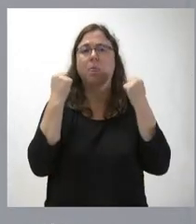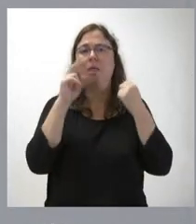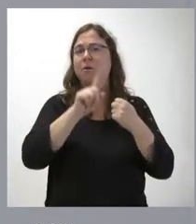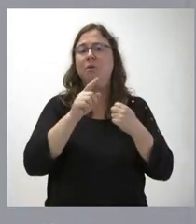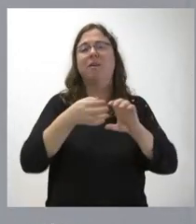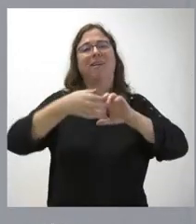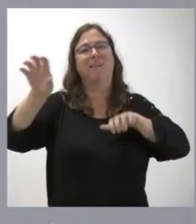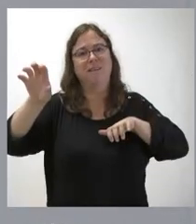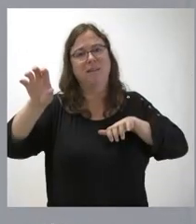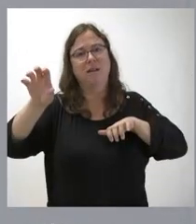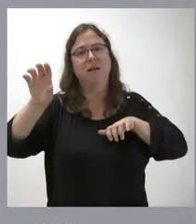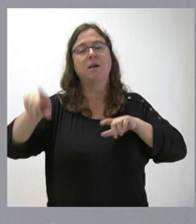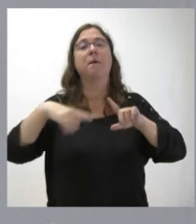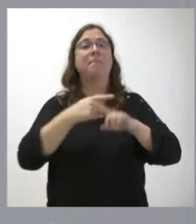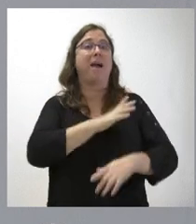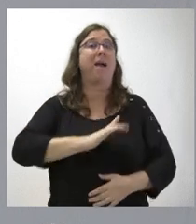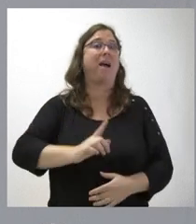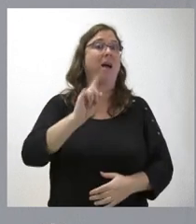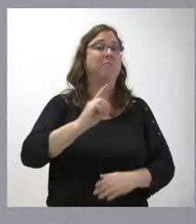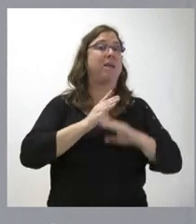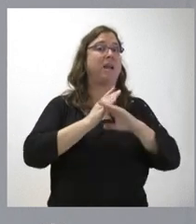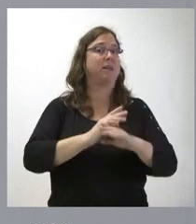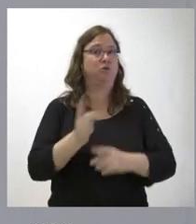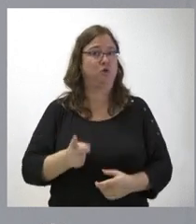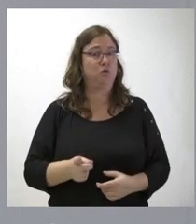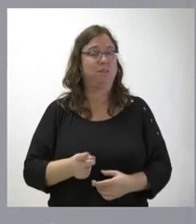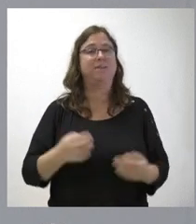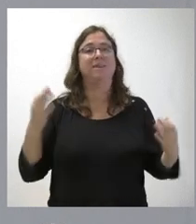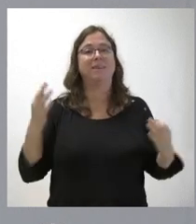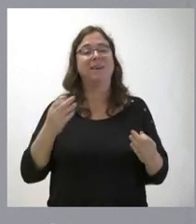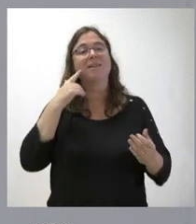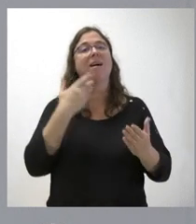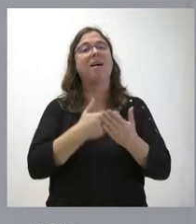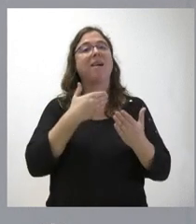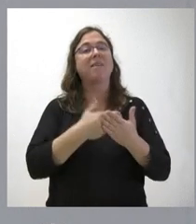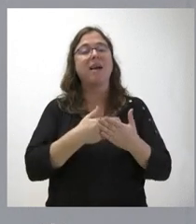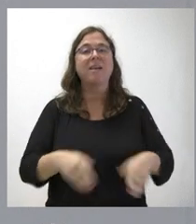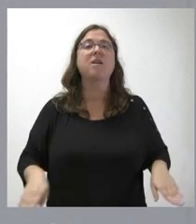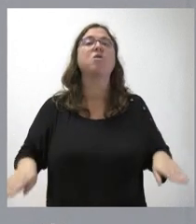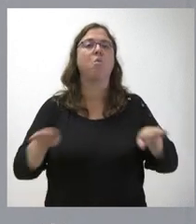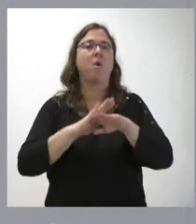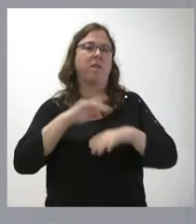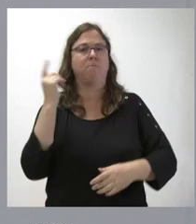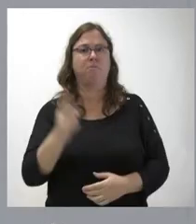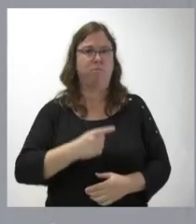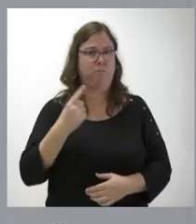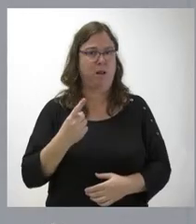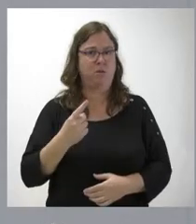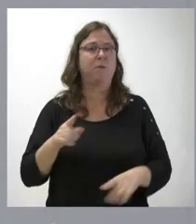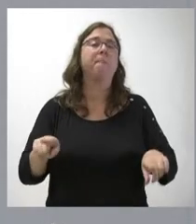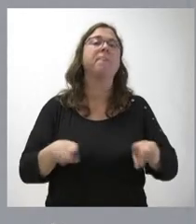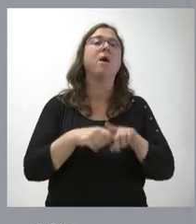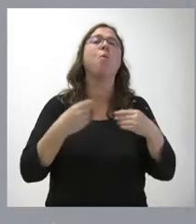separatistas y amenazar al resto de los españoles se trata de garantizar la igualdad para todos los españoles residan